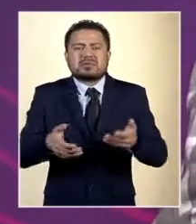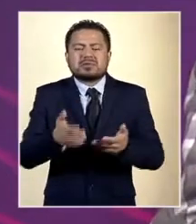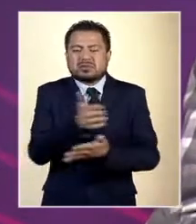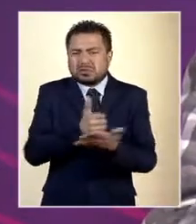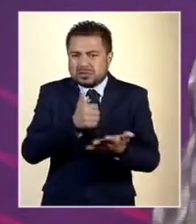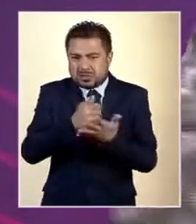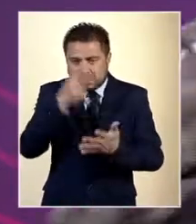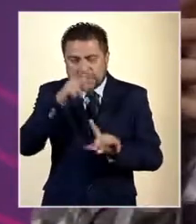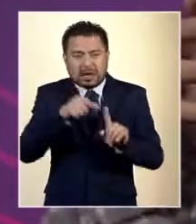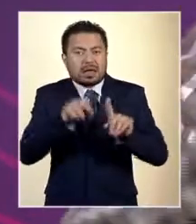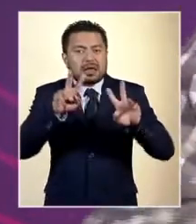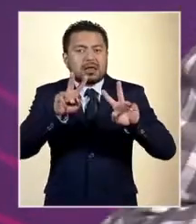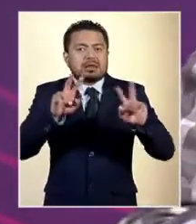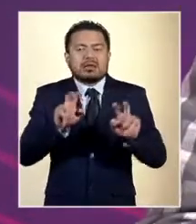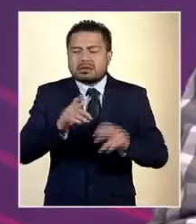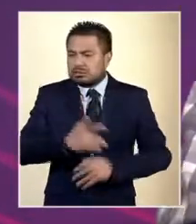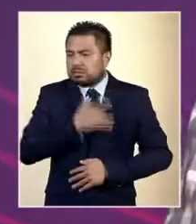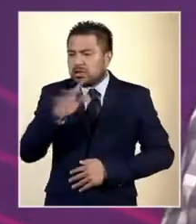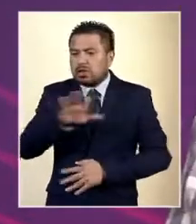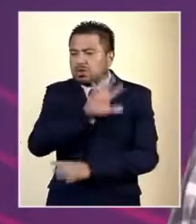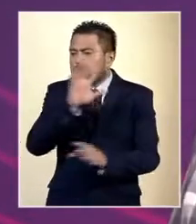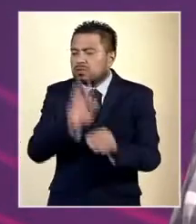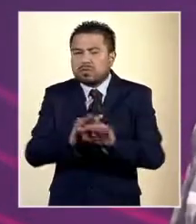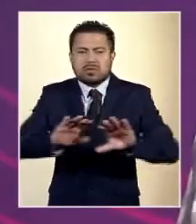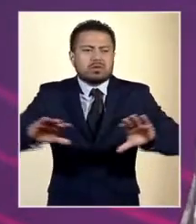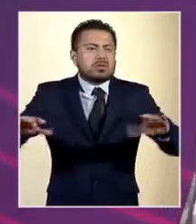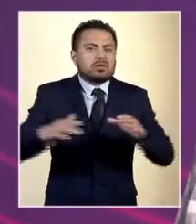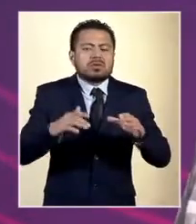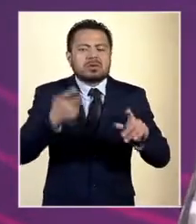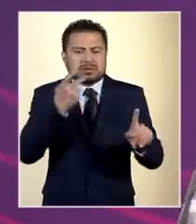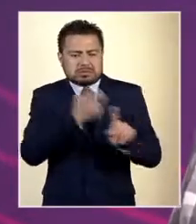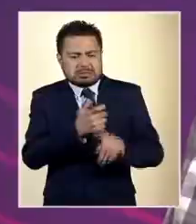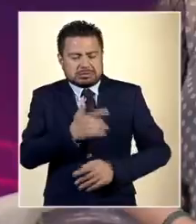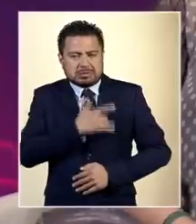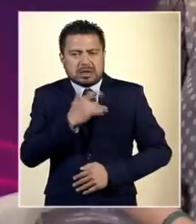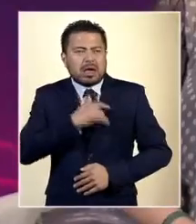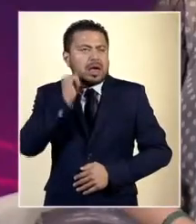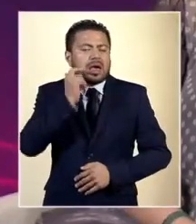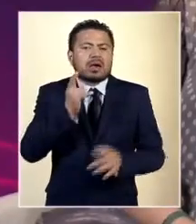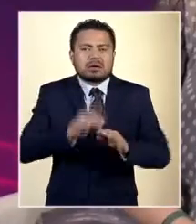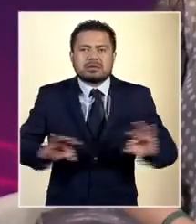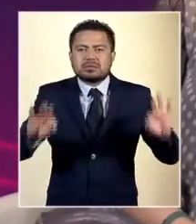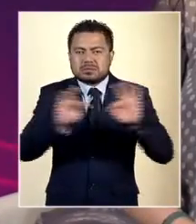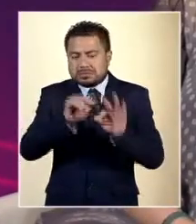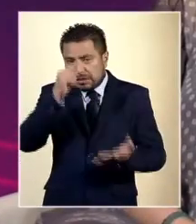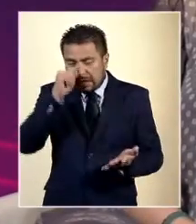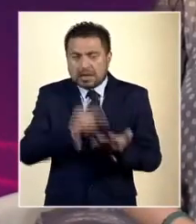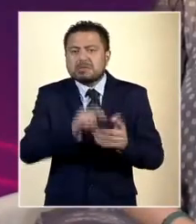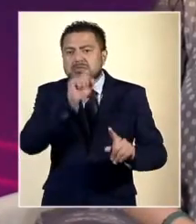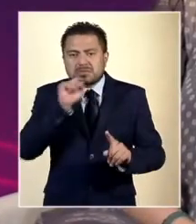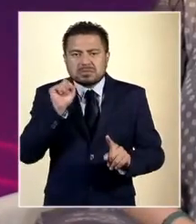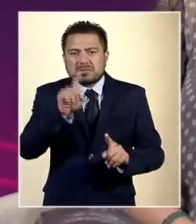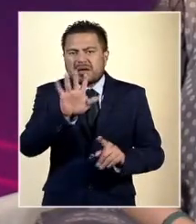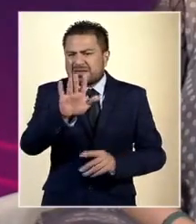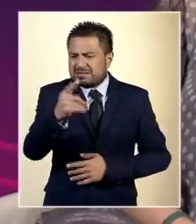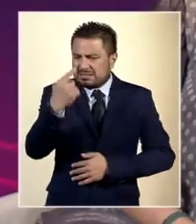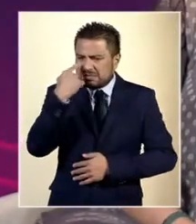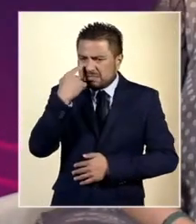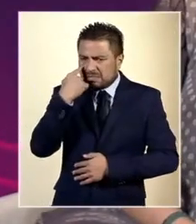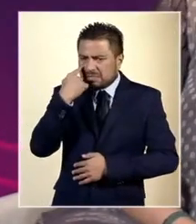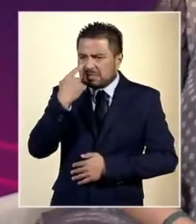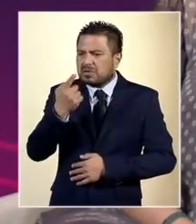un tema público que nos concierne a todos. Entonces creo que eso me parece como muy importante. Creo que también, fíjate, cuando